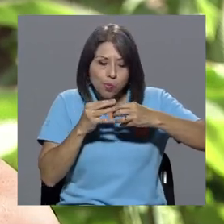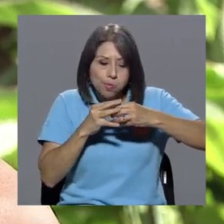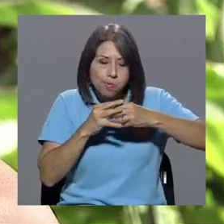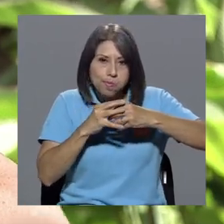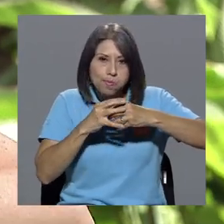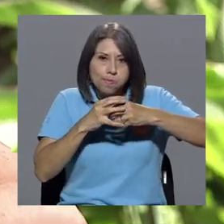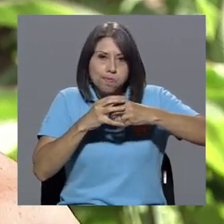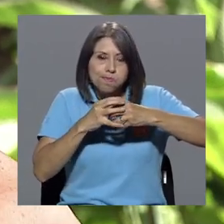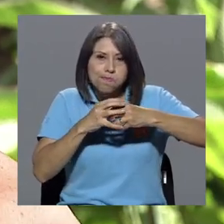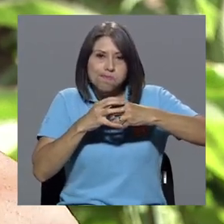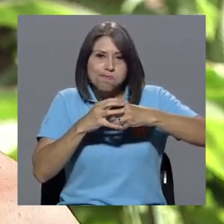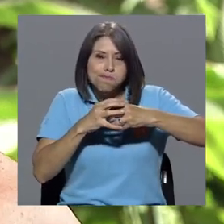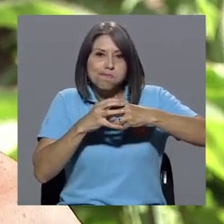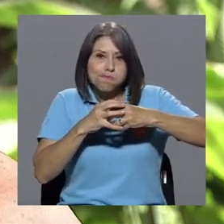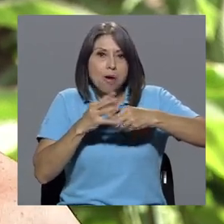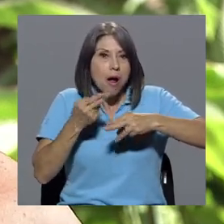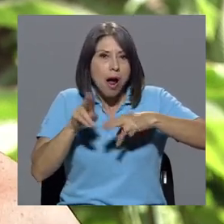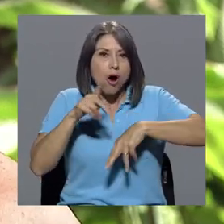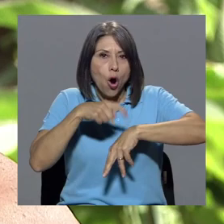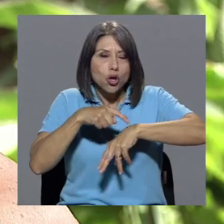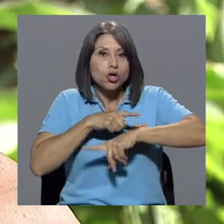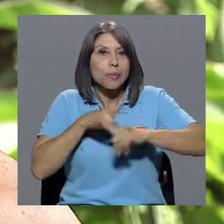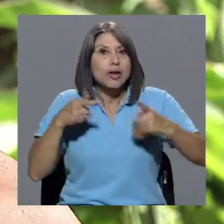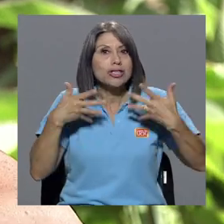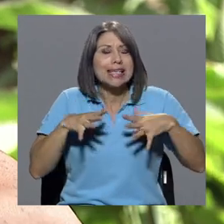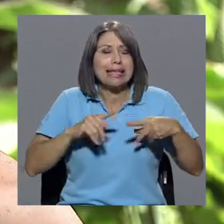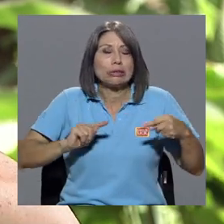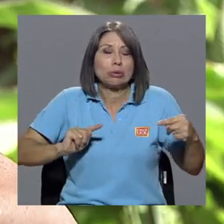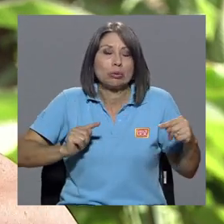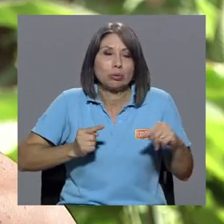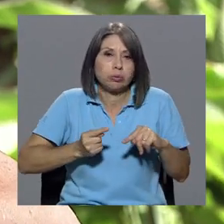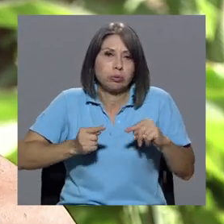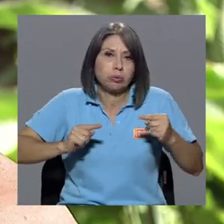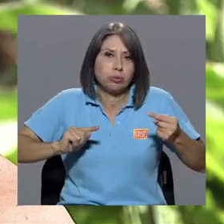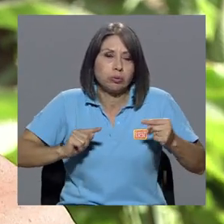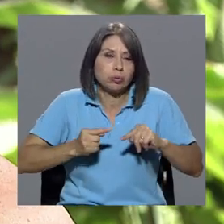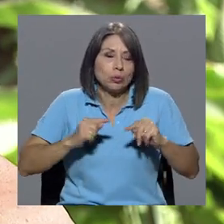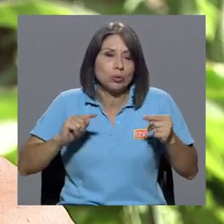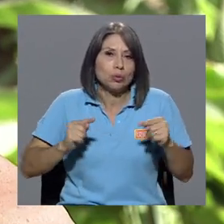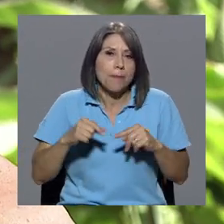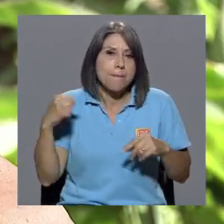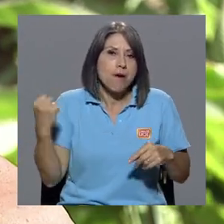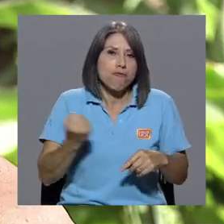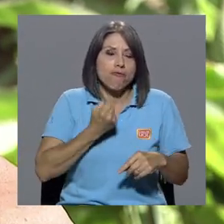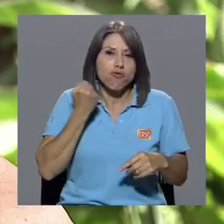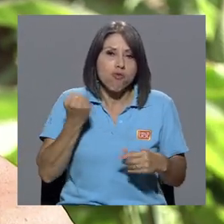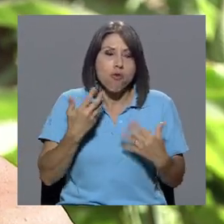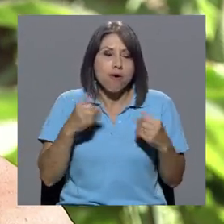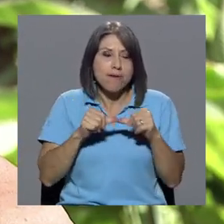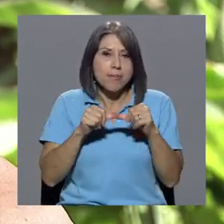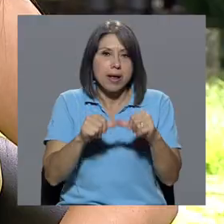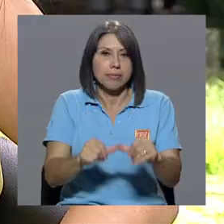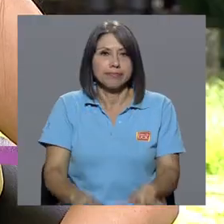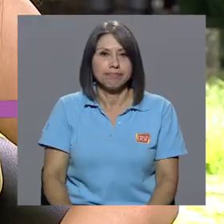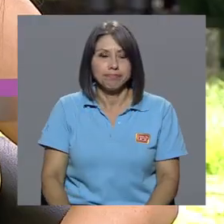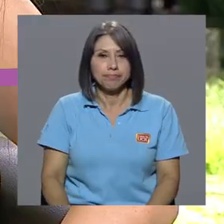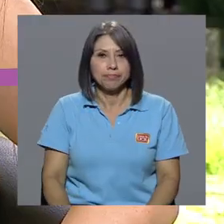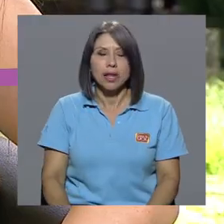inflame por periodos cortos, pero que se inflame y ya el dolor sí se hace más predominante, más